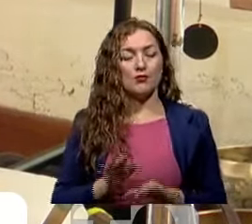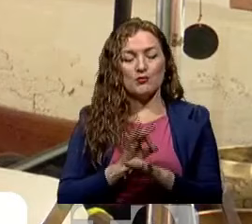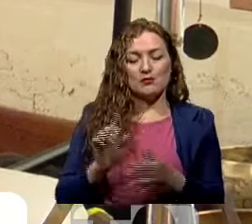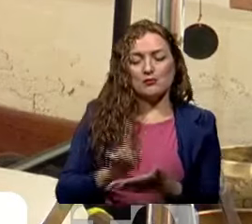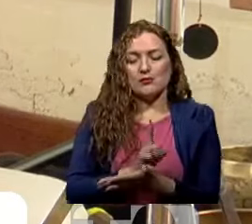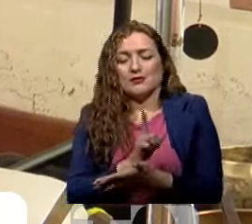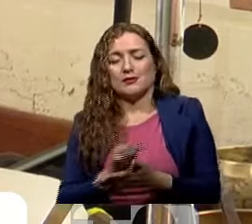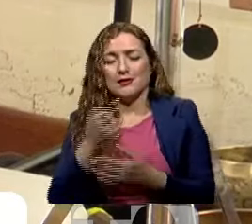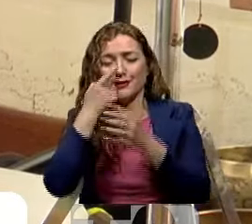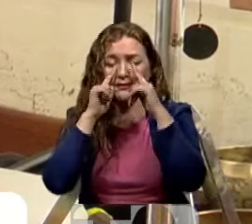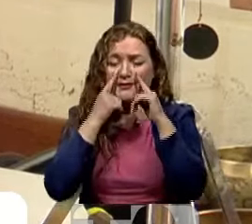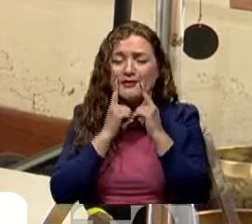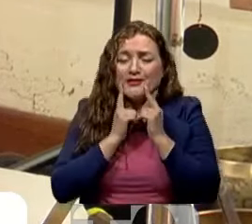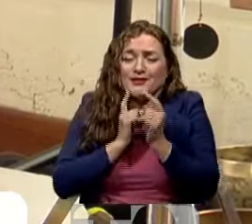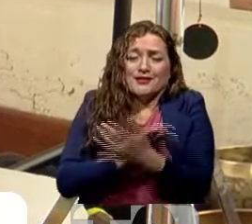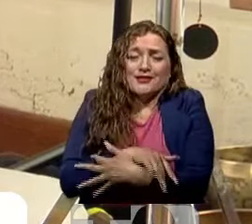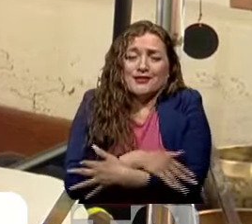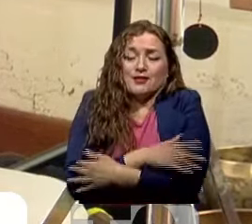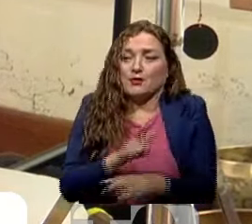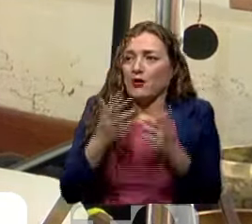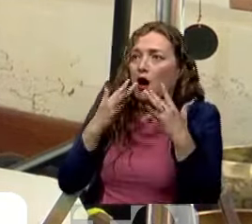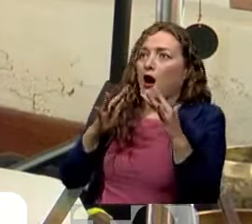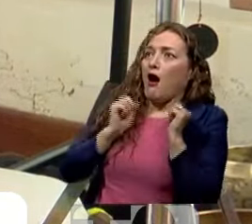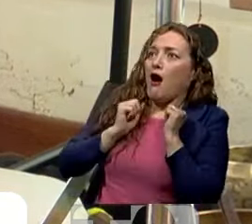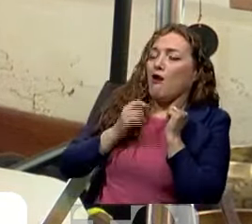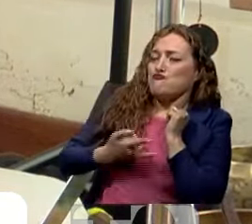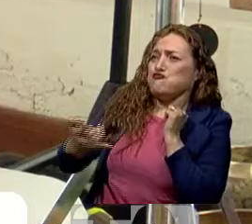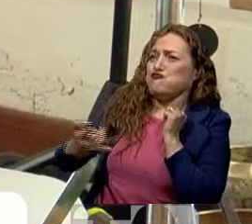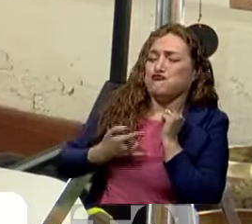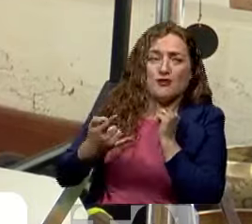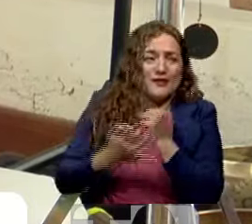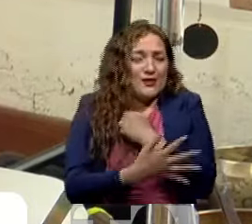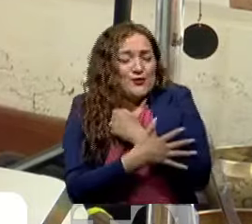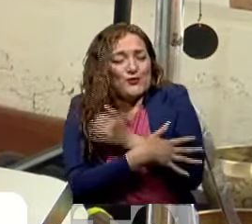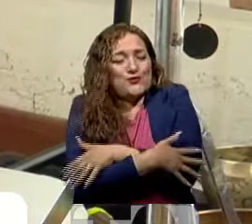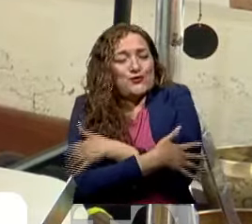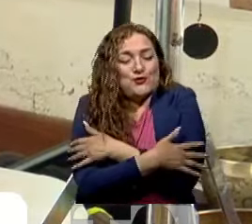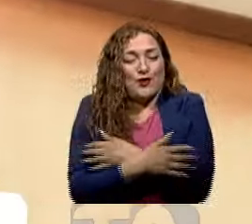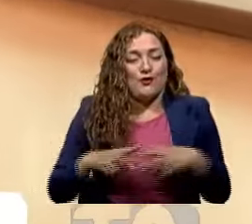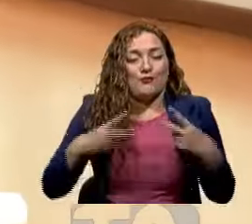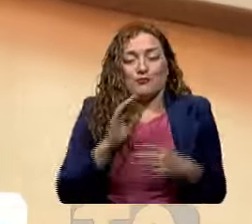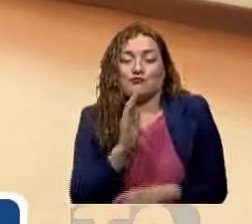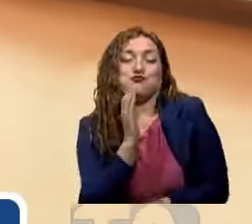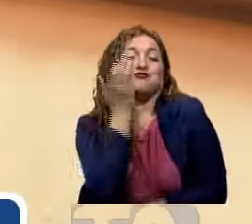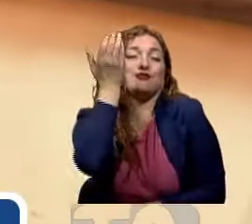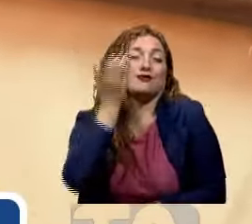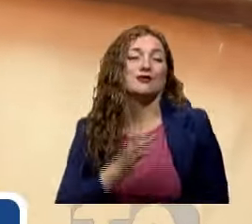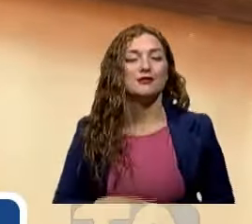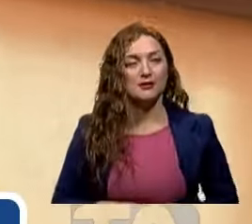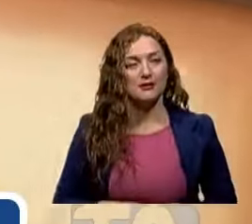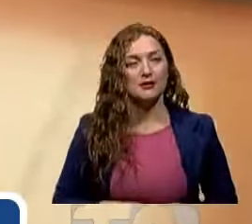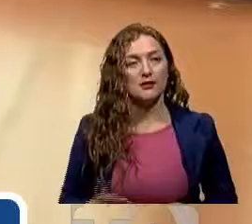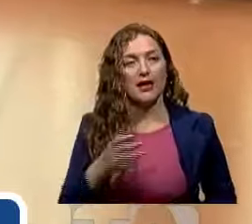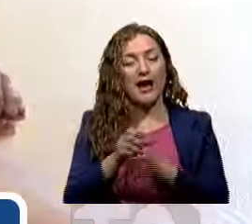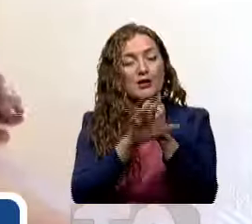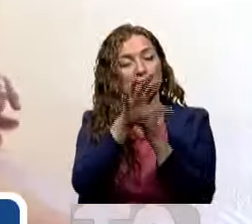con Moti, de sentir cómo los públicos salen transformados, ¿no? A pesar de que son 5 décadas